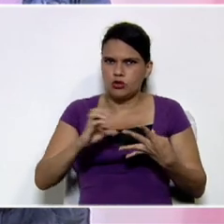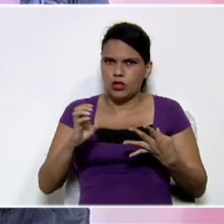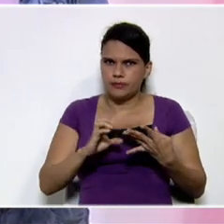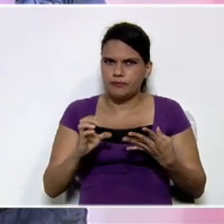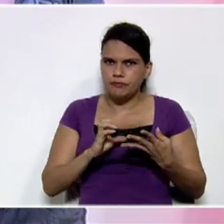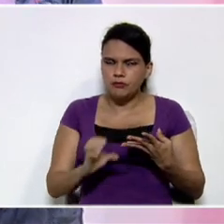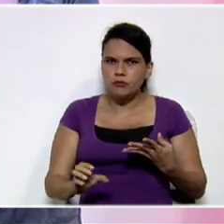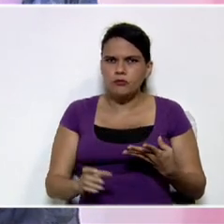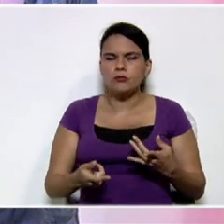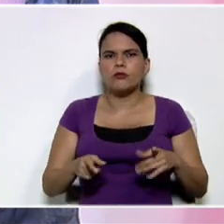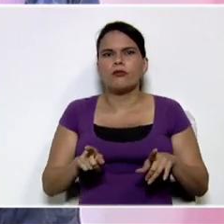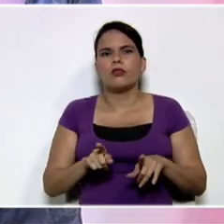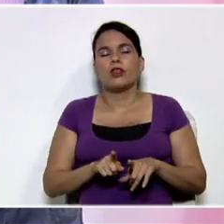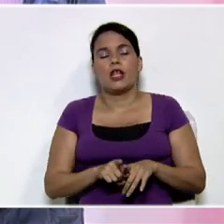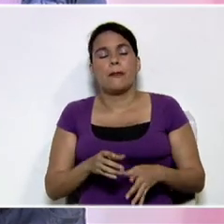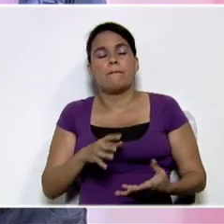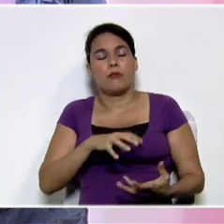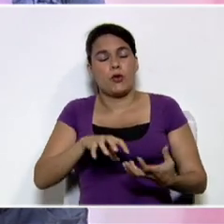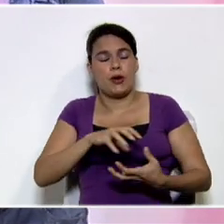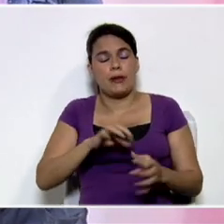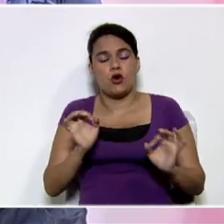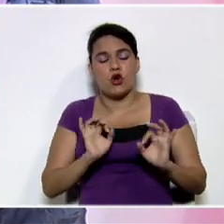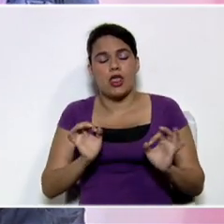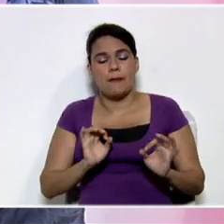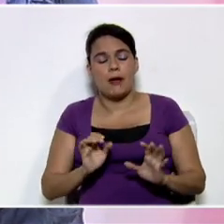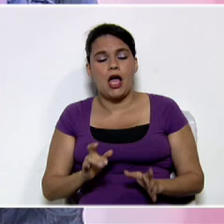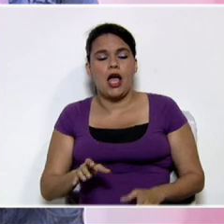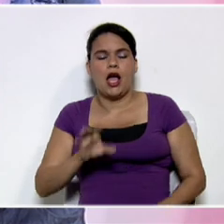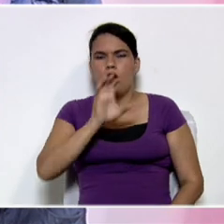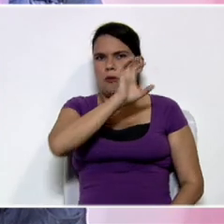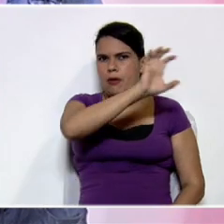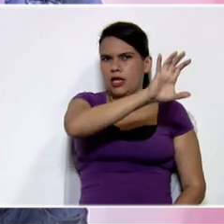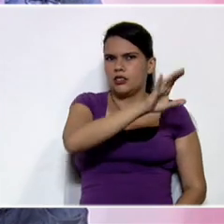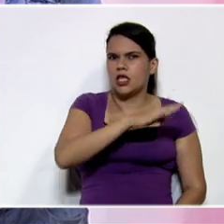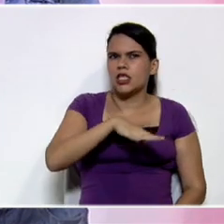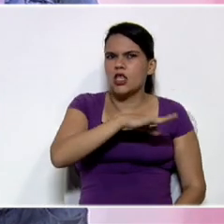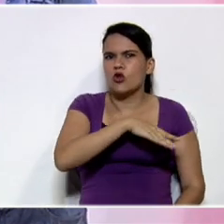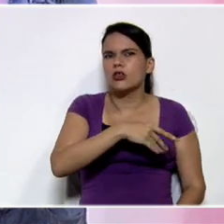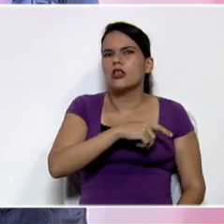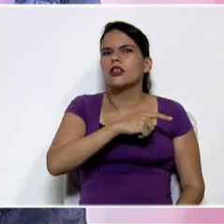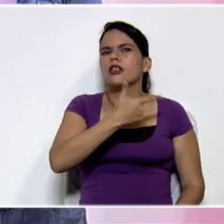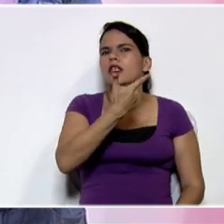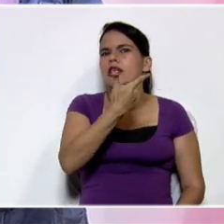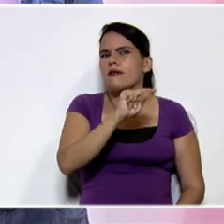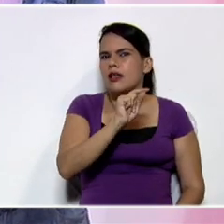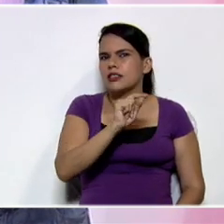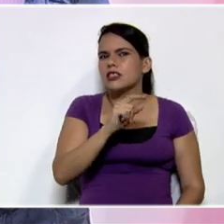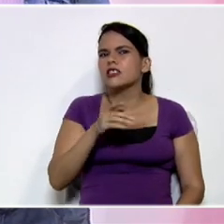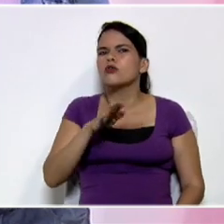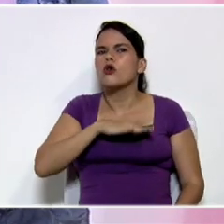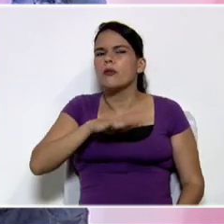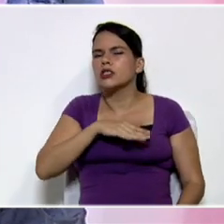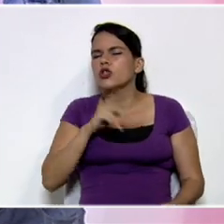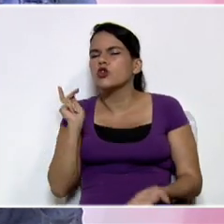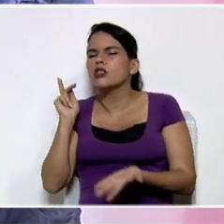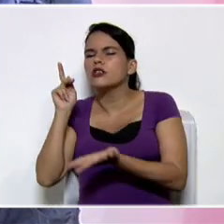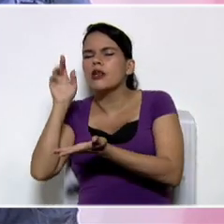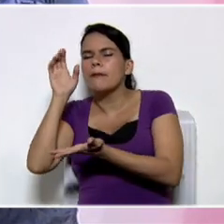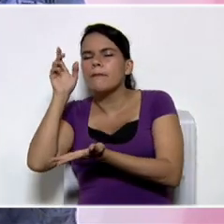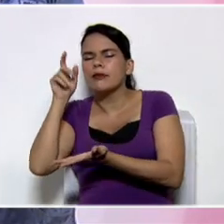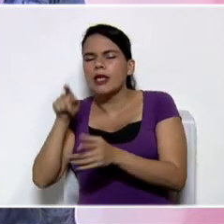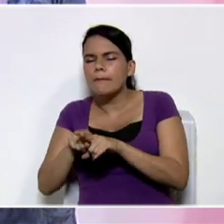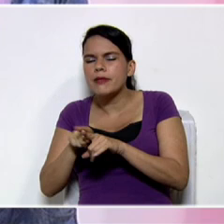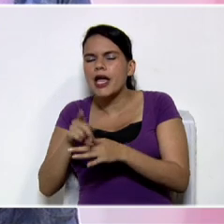no solamente a los países de origen, sino también a los países donde llegan las migraciones. Pueden ser